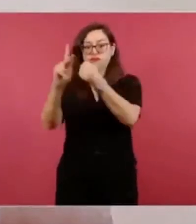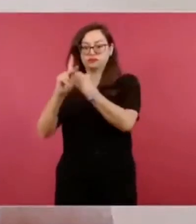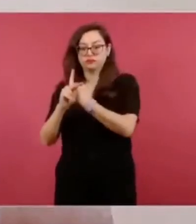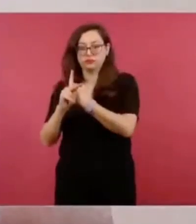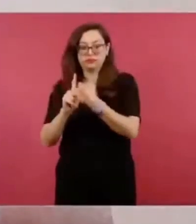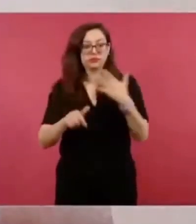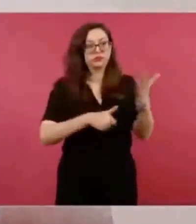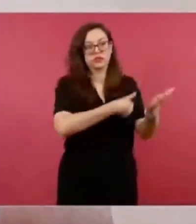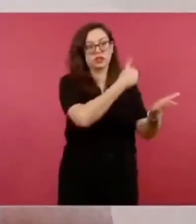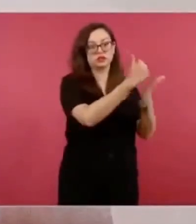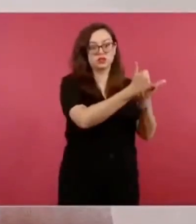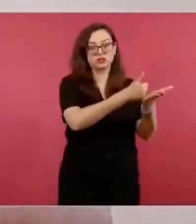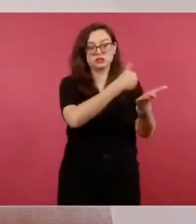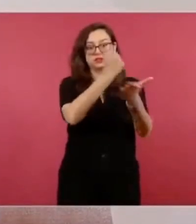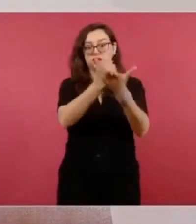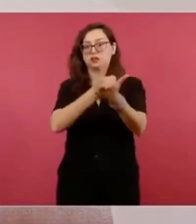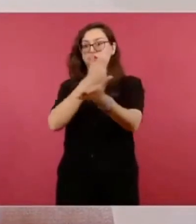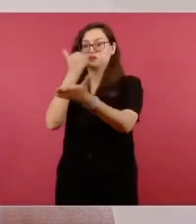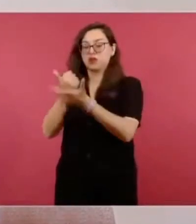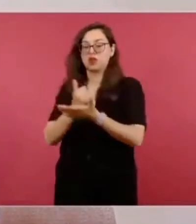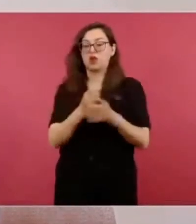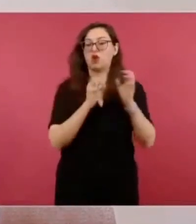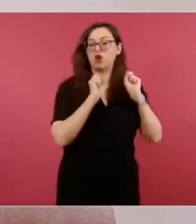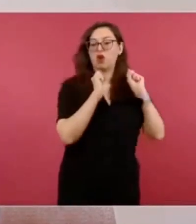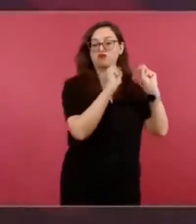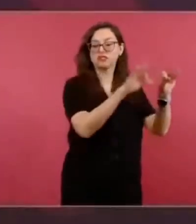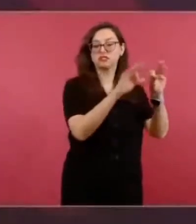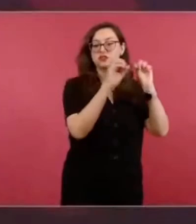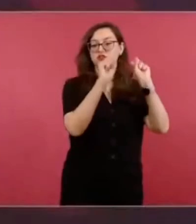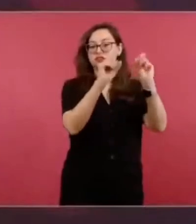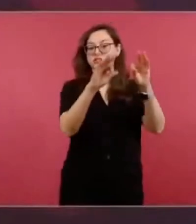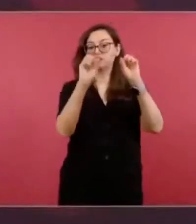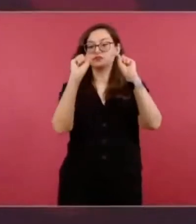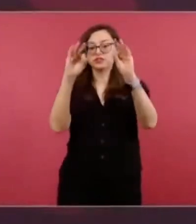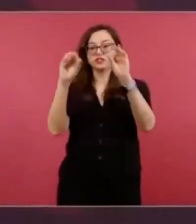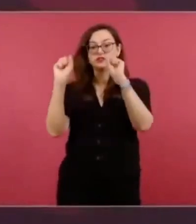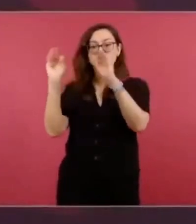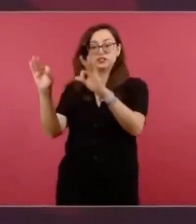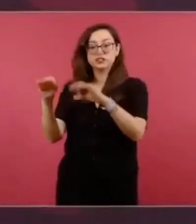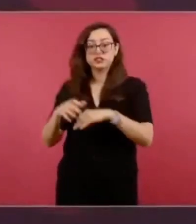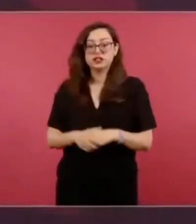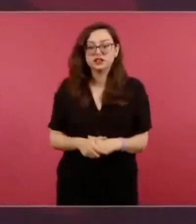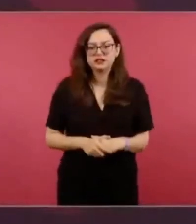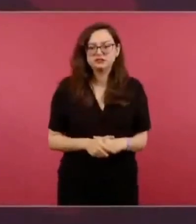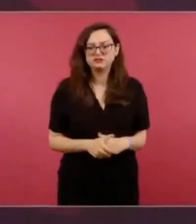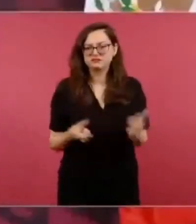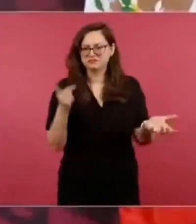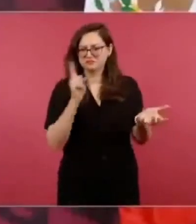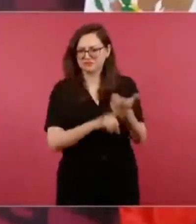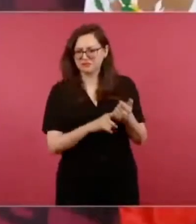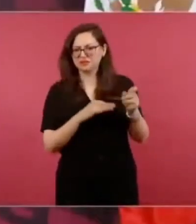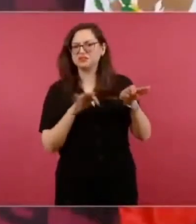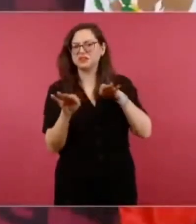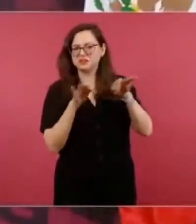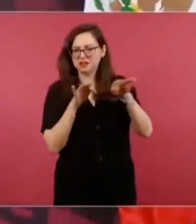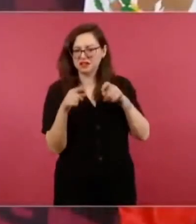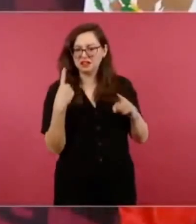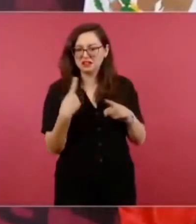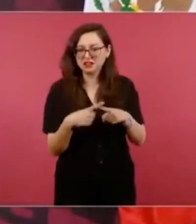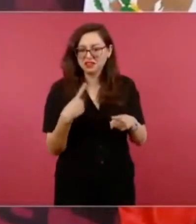habiendo embajadas. ¿Quiénes trabajaban ahí? No todos, pero la mayoría,